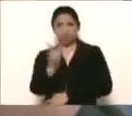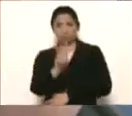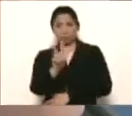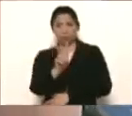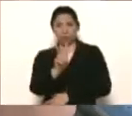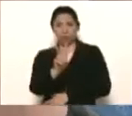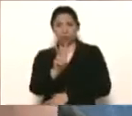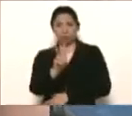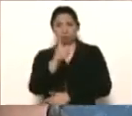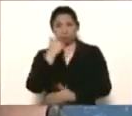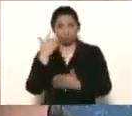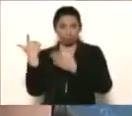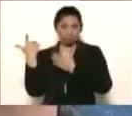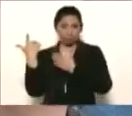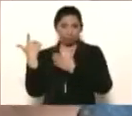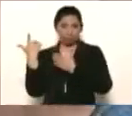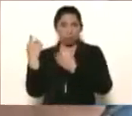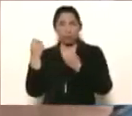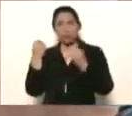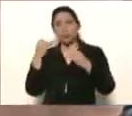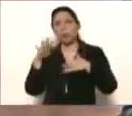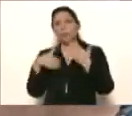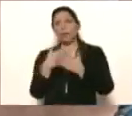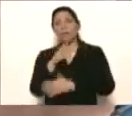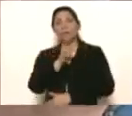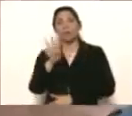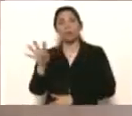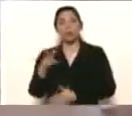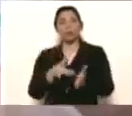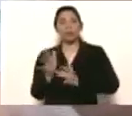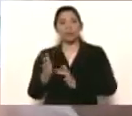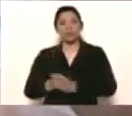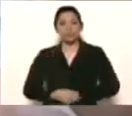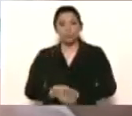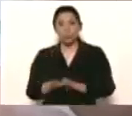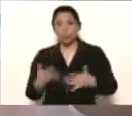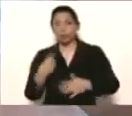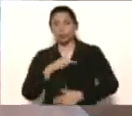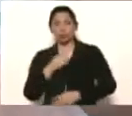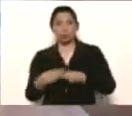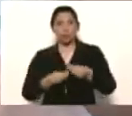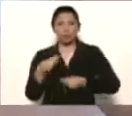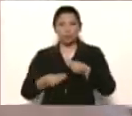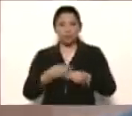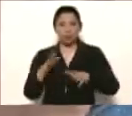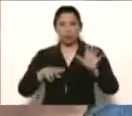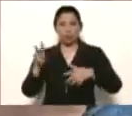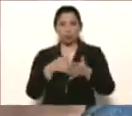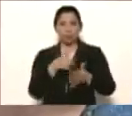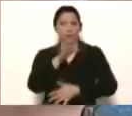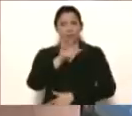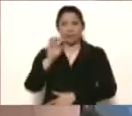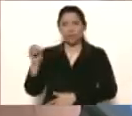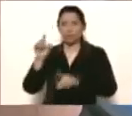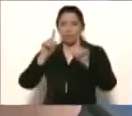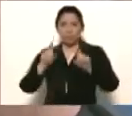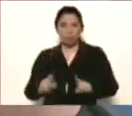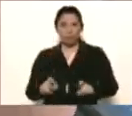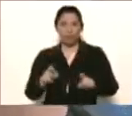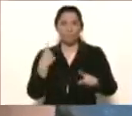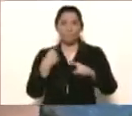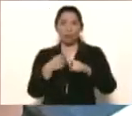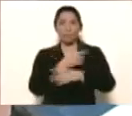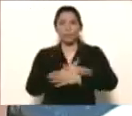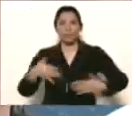y esto es el número hasta el 24 de abril cuando estábamos haciendo 12 mil 500 pruebas por